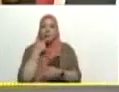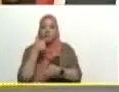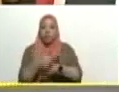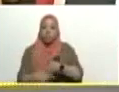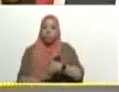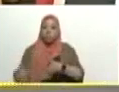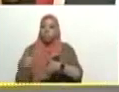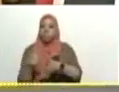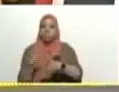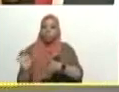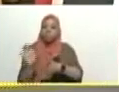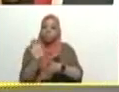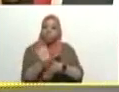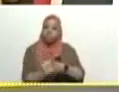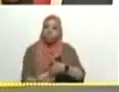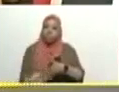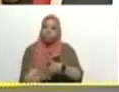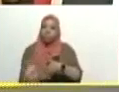y juntos,